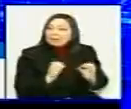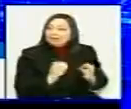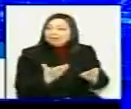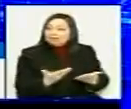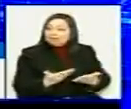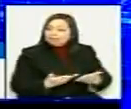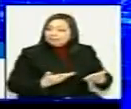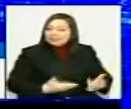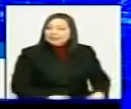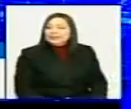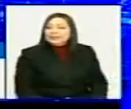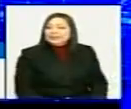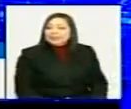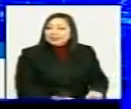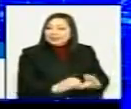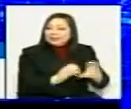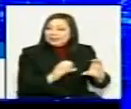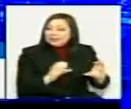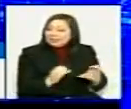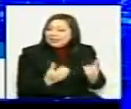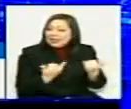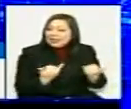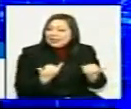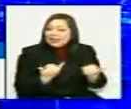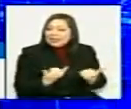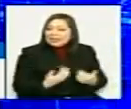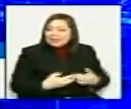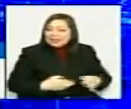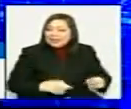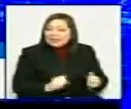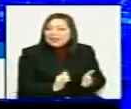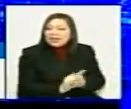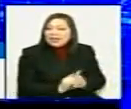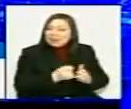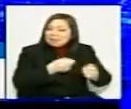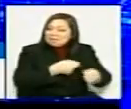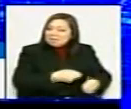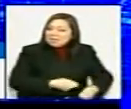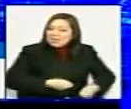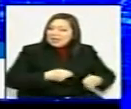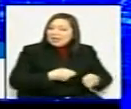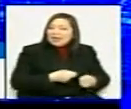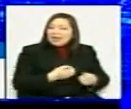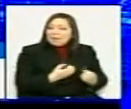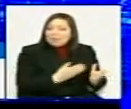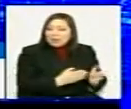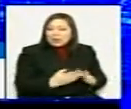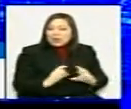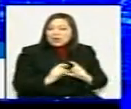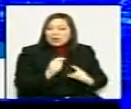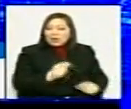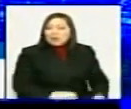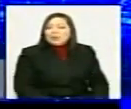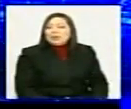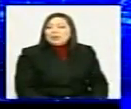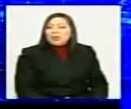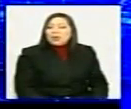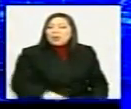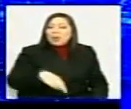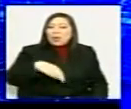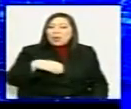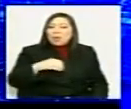fin de desarrollar pues la certificación de esos productos de pequeños agricultores, que fue organizada por el congresista